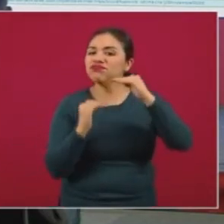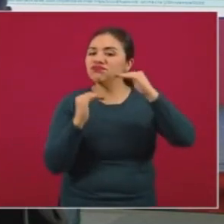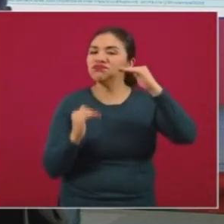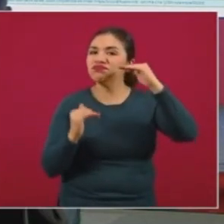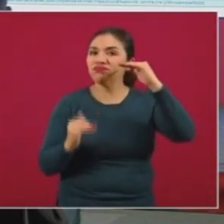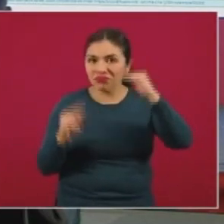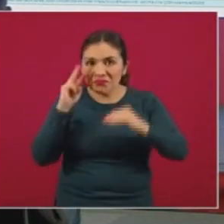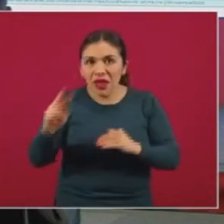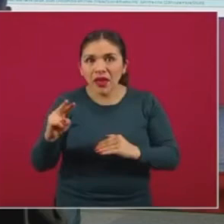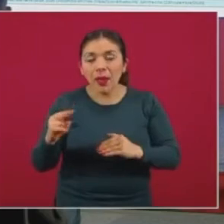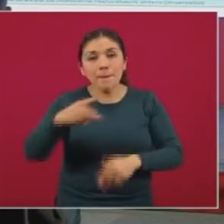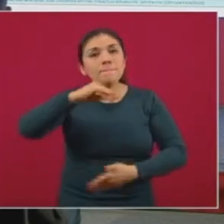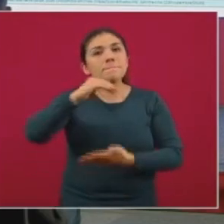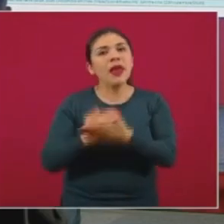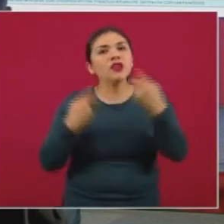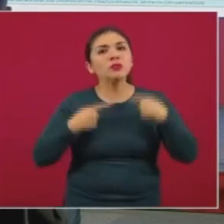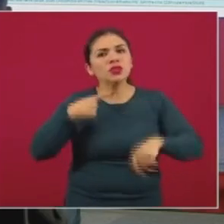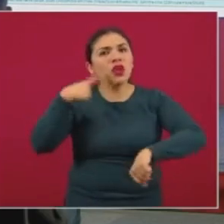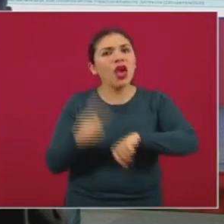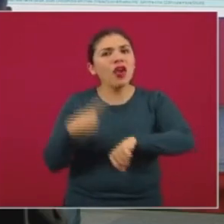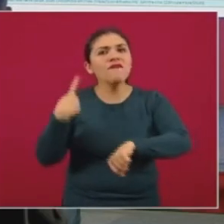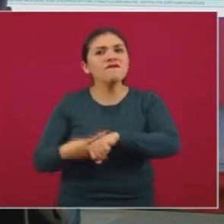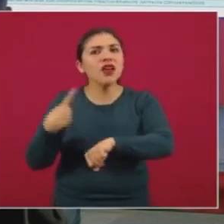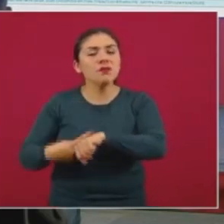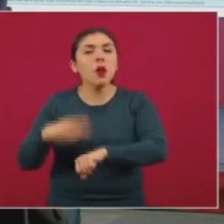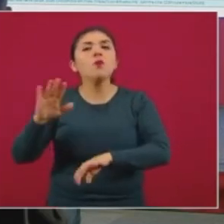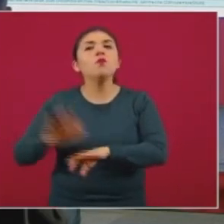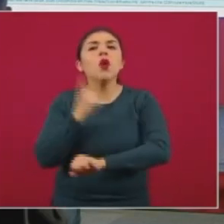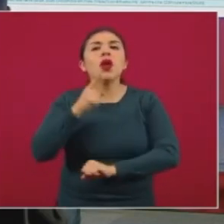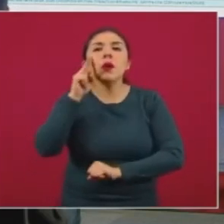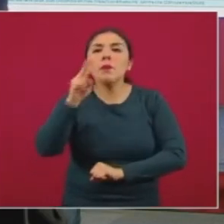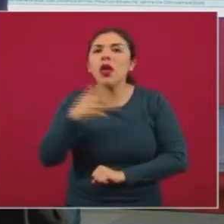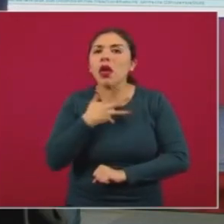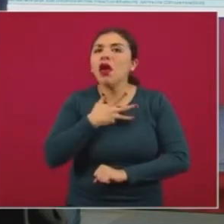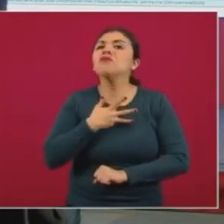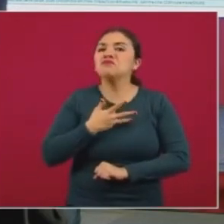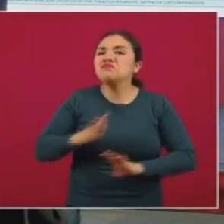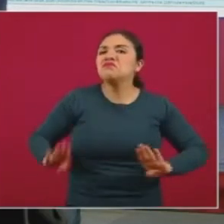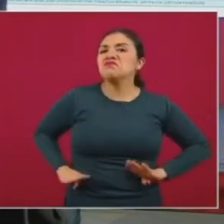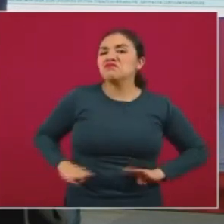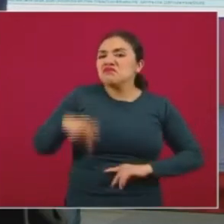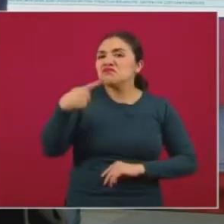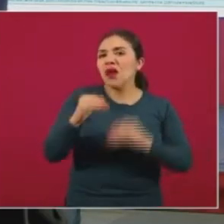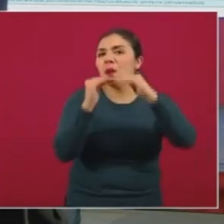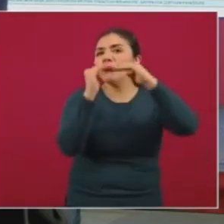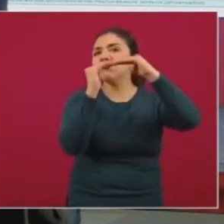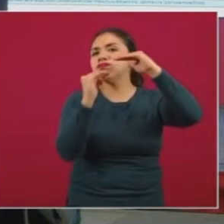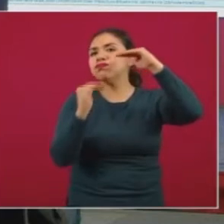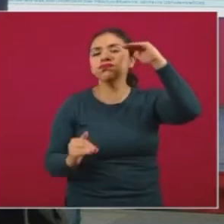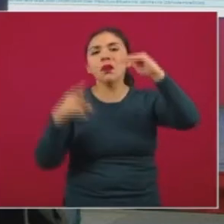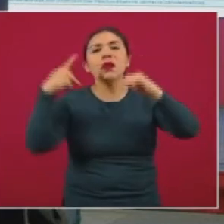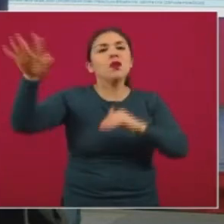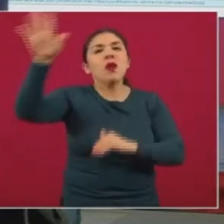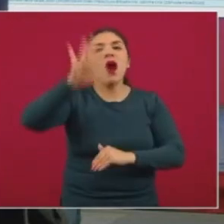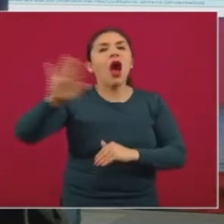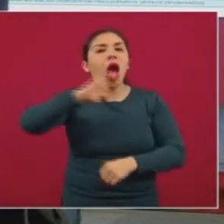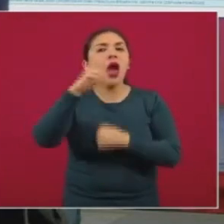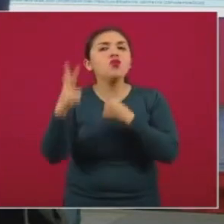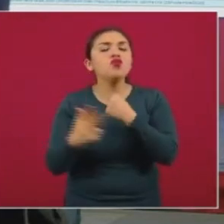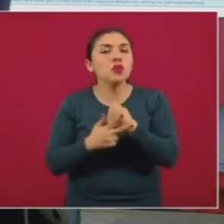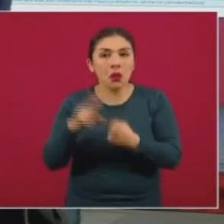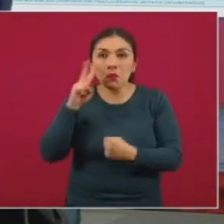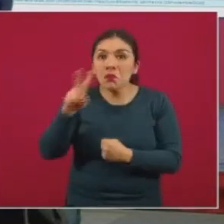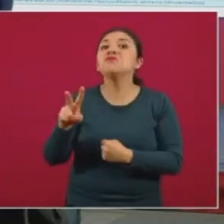con una gran carga de casos, porque precisamente vemos que hay una tendencia descendente ya en el continente europeo